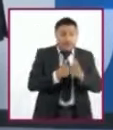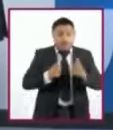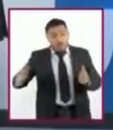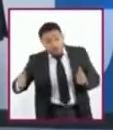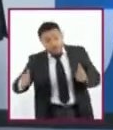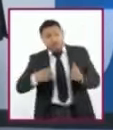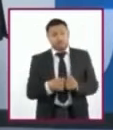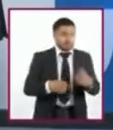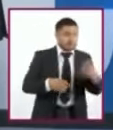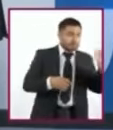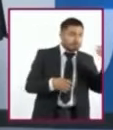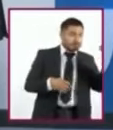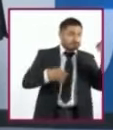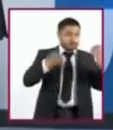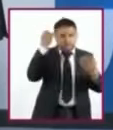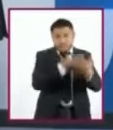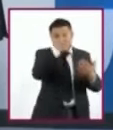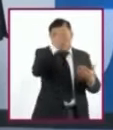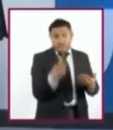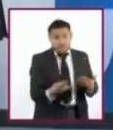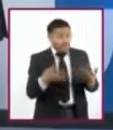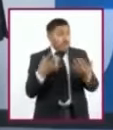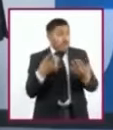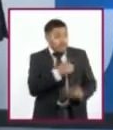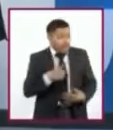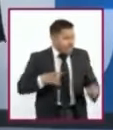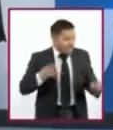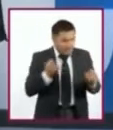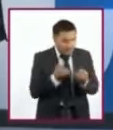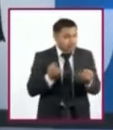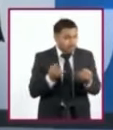ambas imágenes y el eje de simetría deben ser iguales.